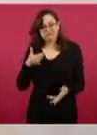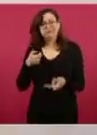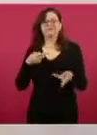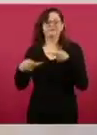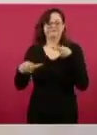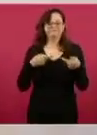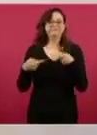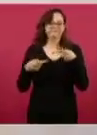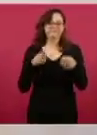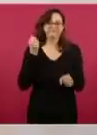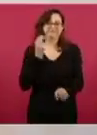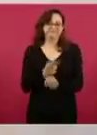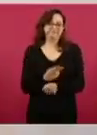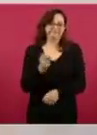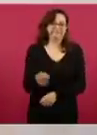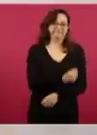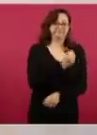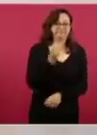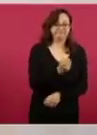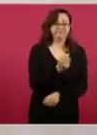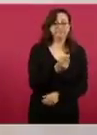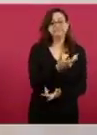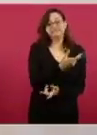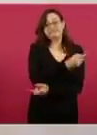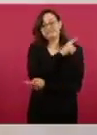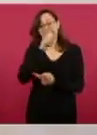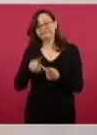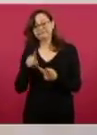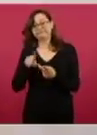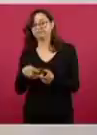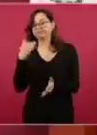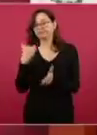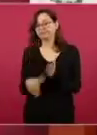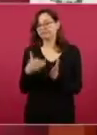pero en lo que tiene que ver con alimentos, lo mismo.